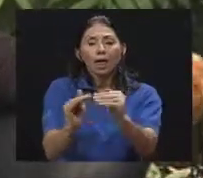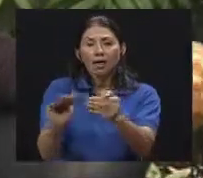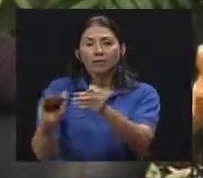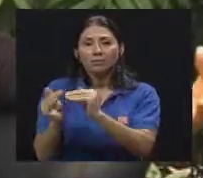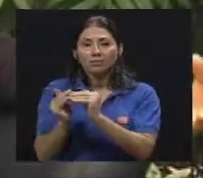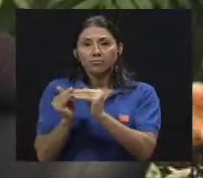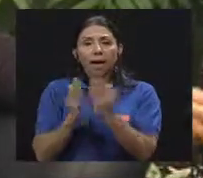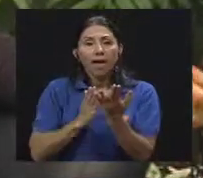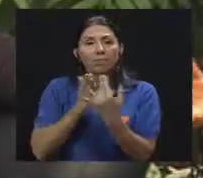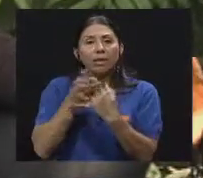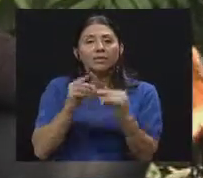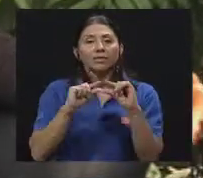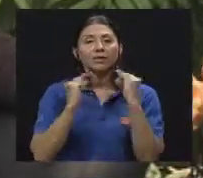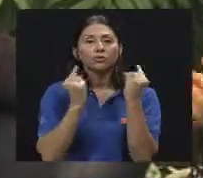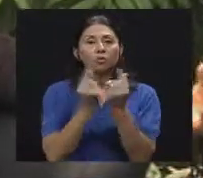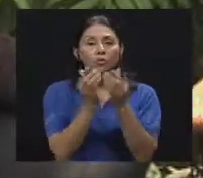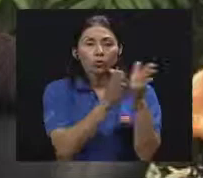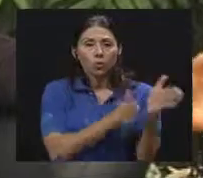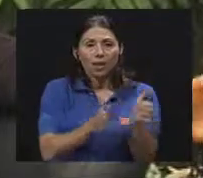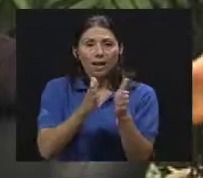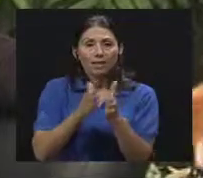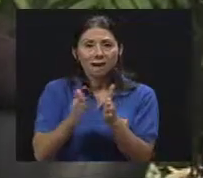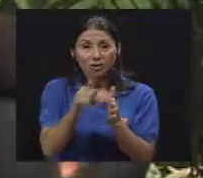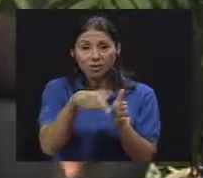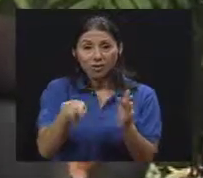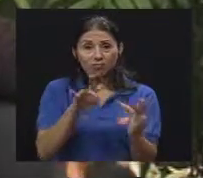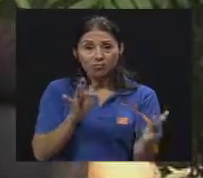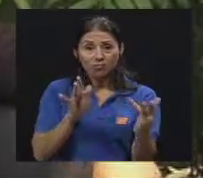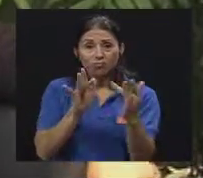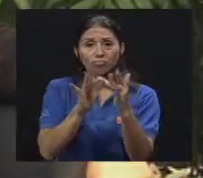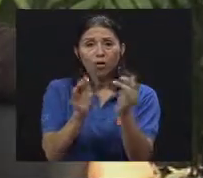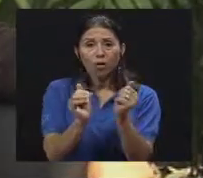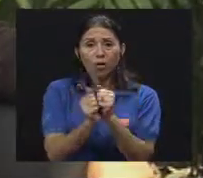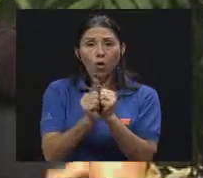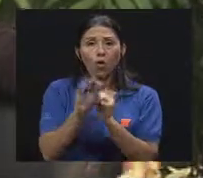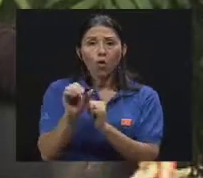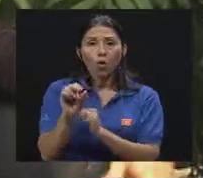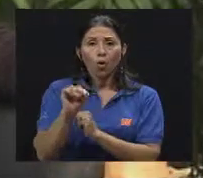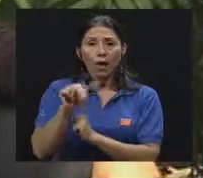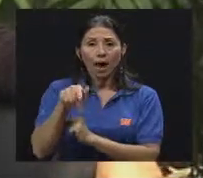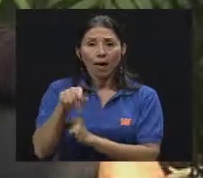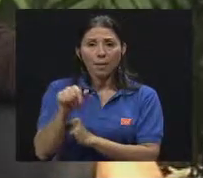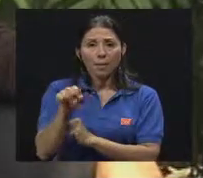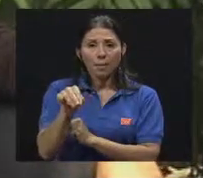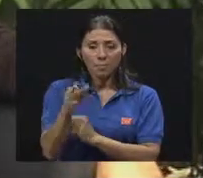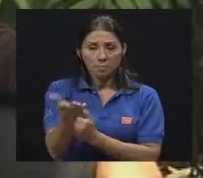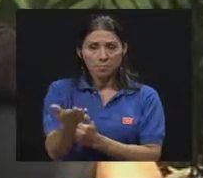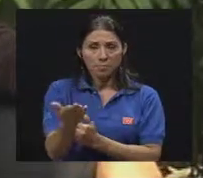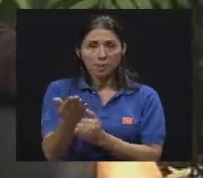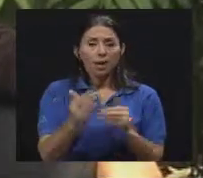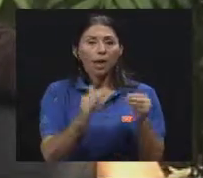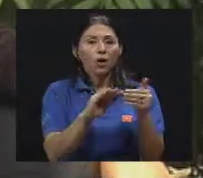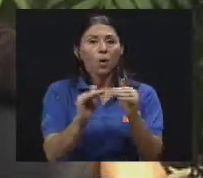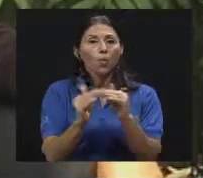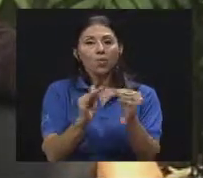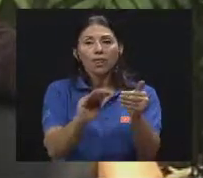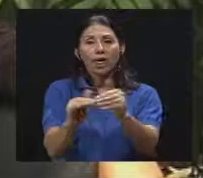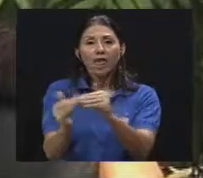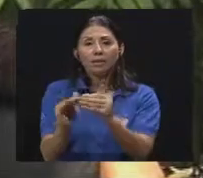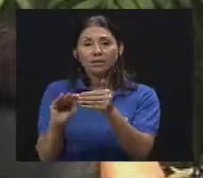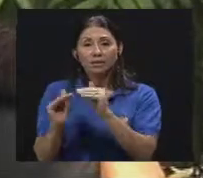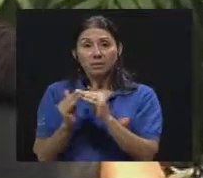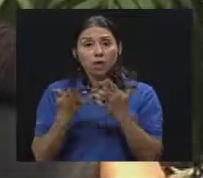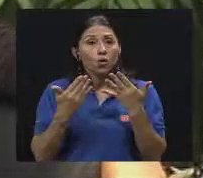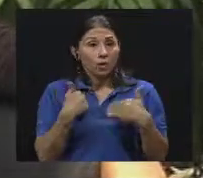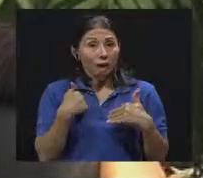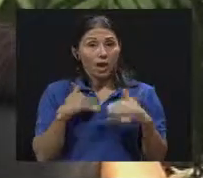de los grupos organizados que de alguna u otra manera están en contacto con el Consejo Nacional de la Persona Adulta Mayor. En las comunidades, bueno,